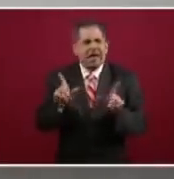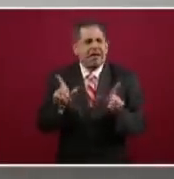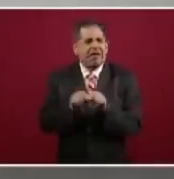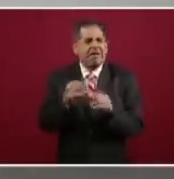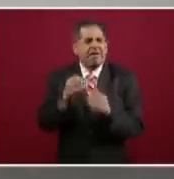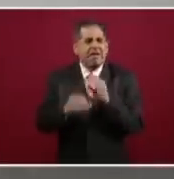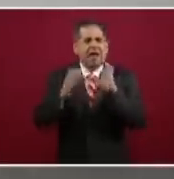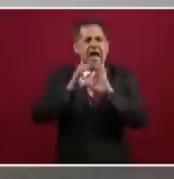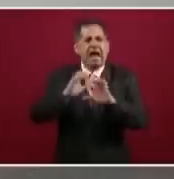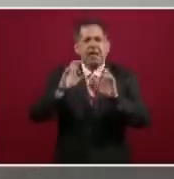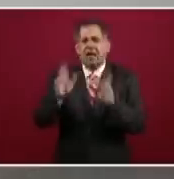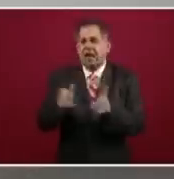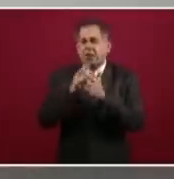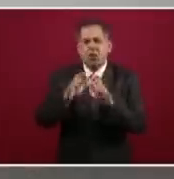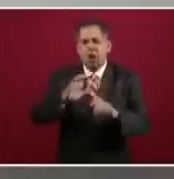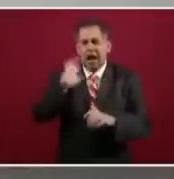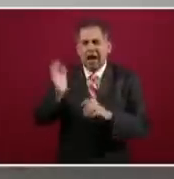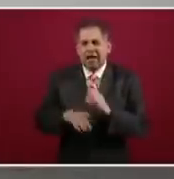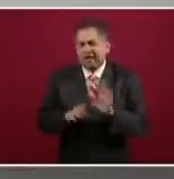nacional